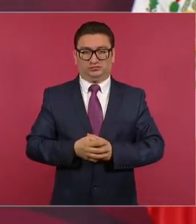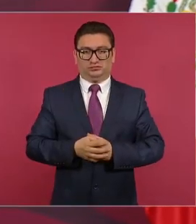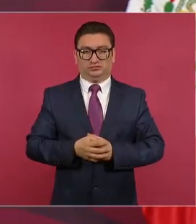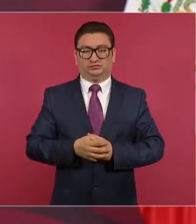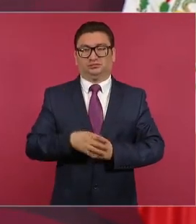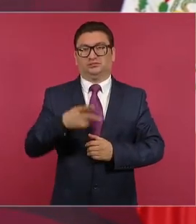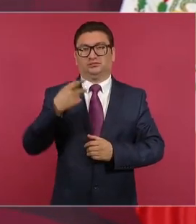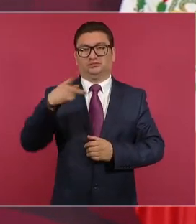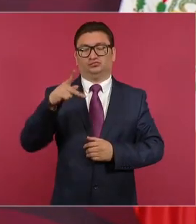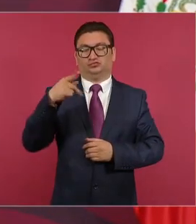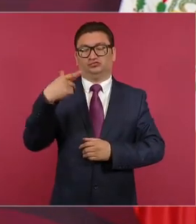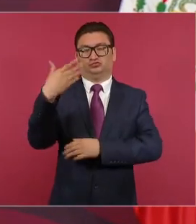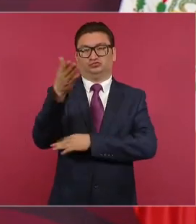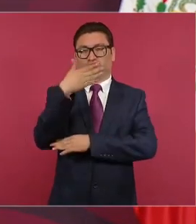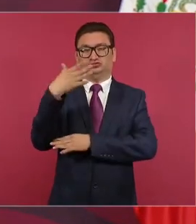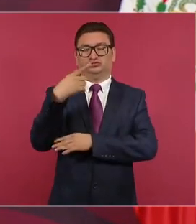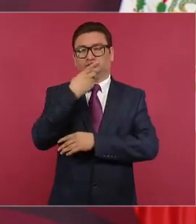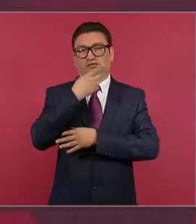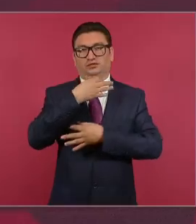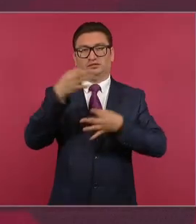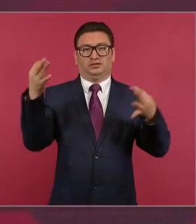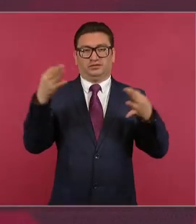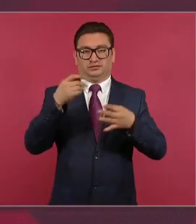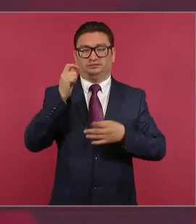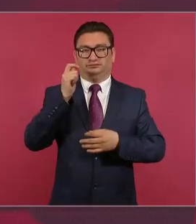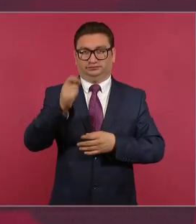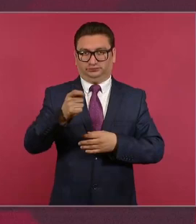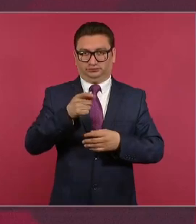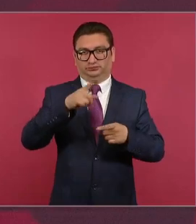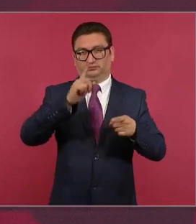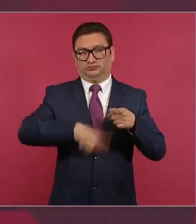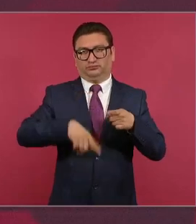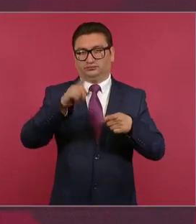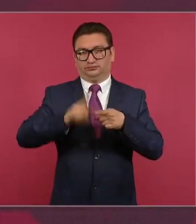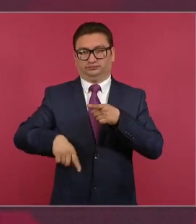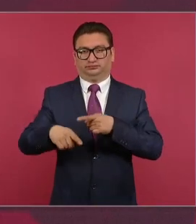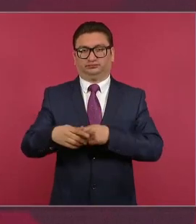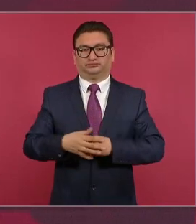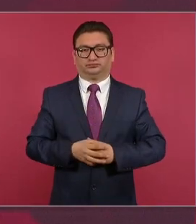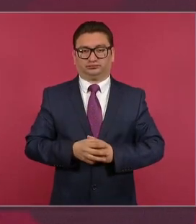Pero esa fue su bandera para destituir